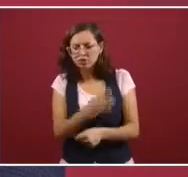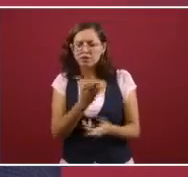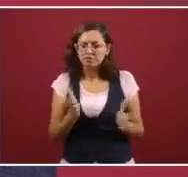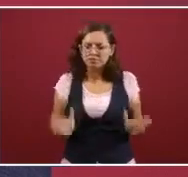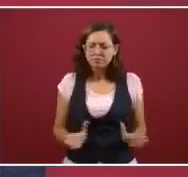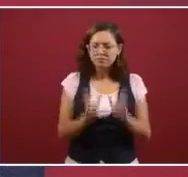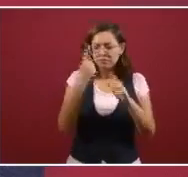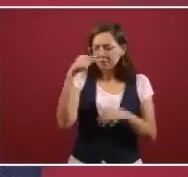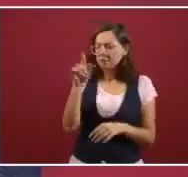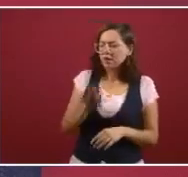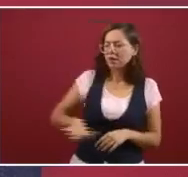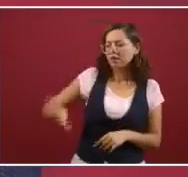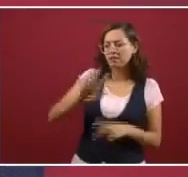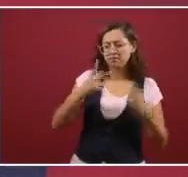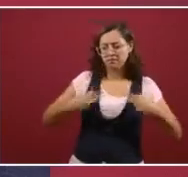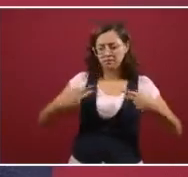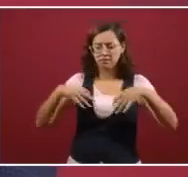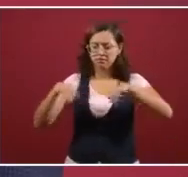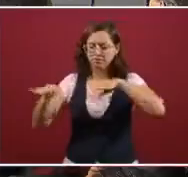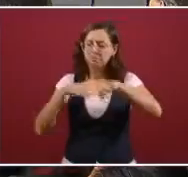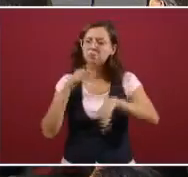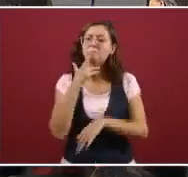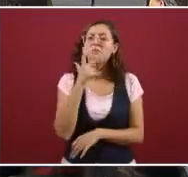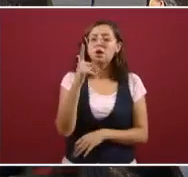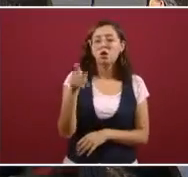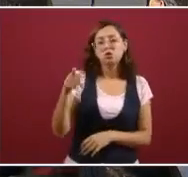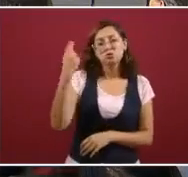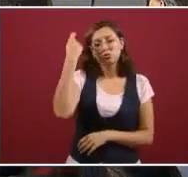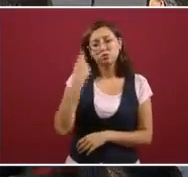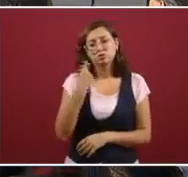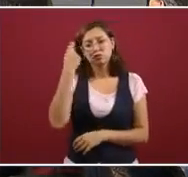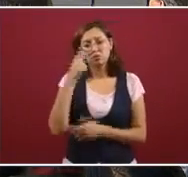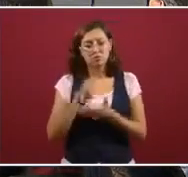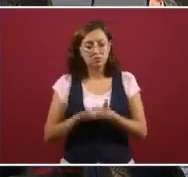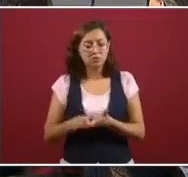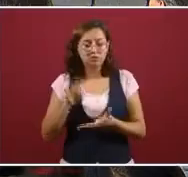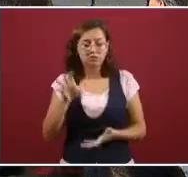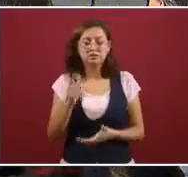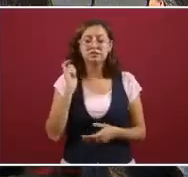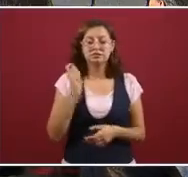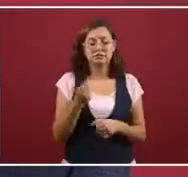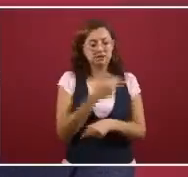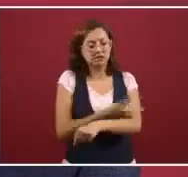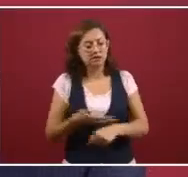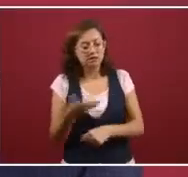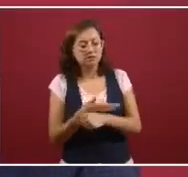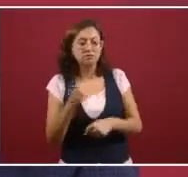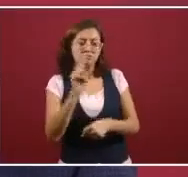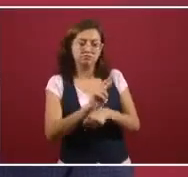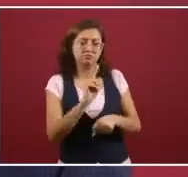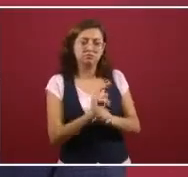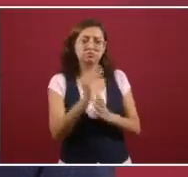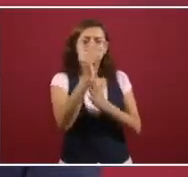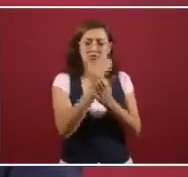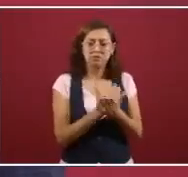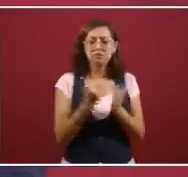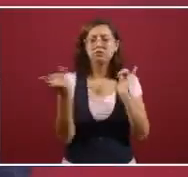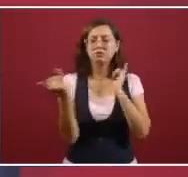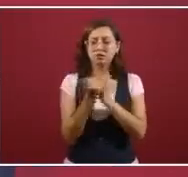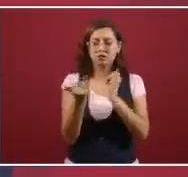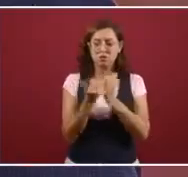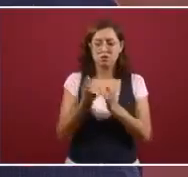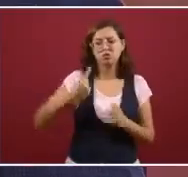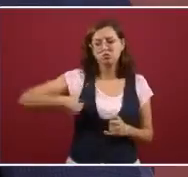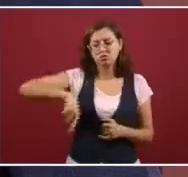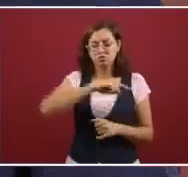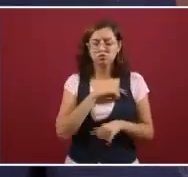trabajador mexicano, para generar que la pensión sea más alta. Y esto es disminuyendo la regulación y, por supuesto, nosotros siendo mucho más eficientes en